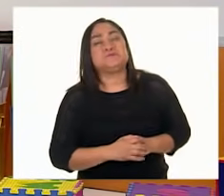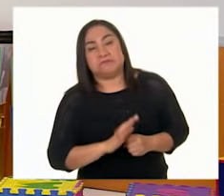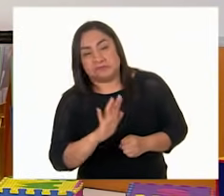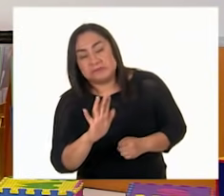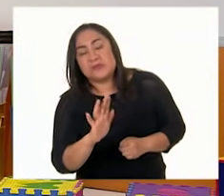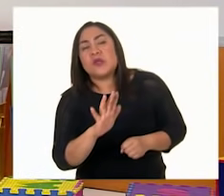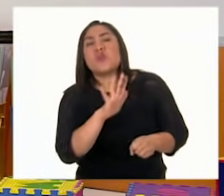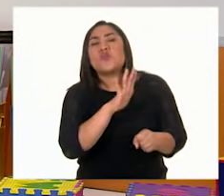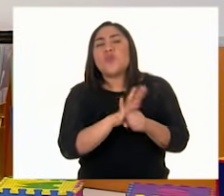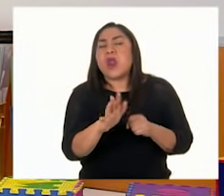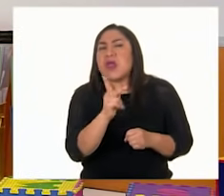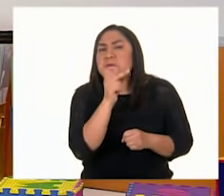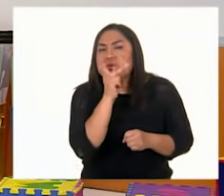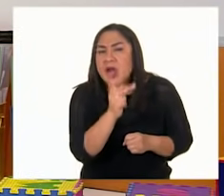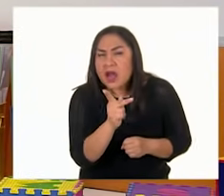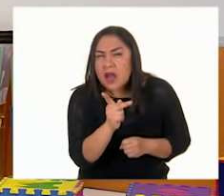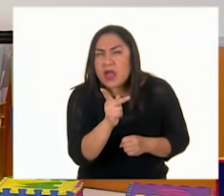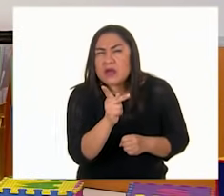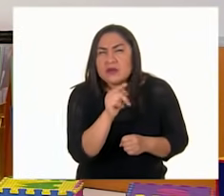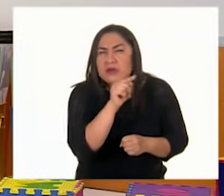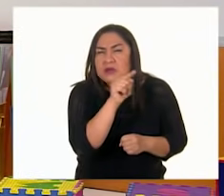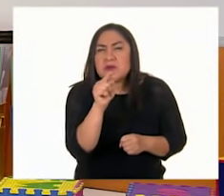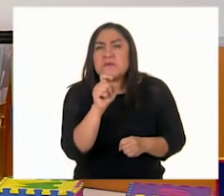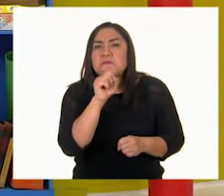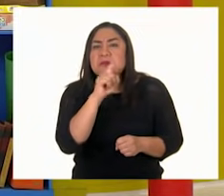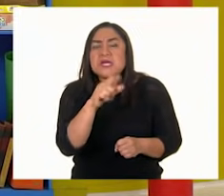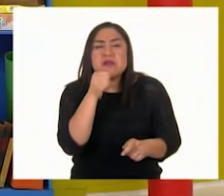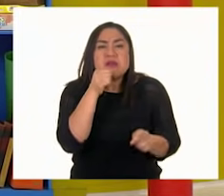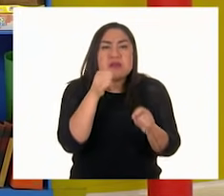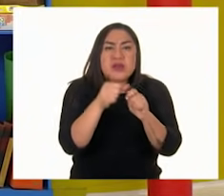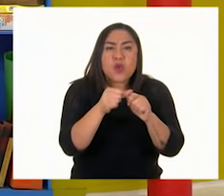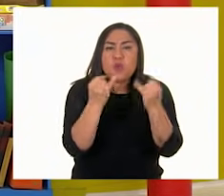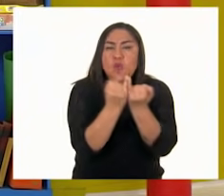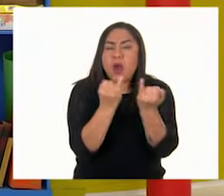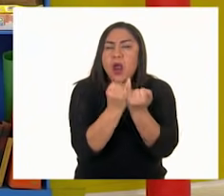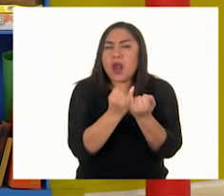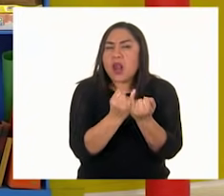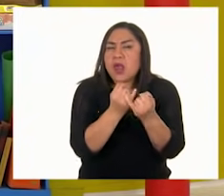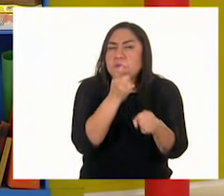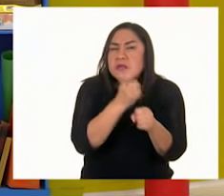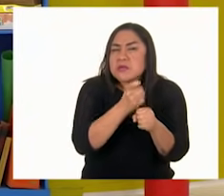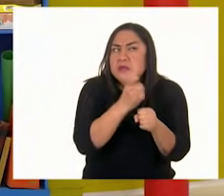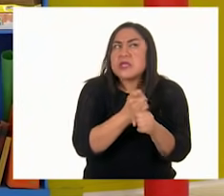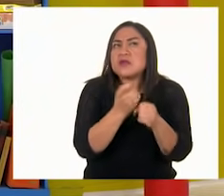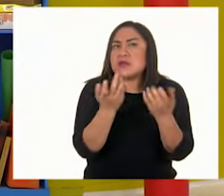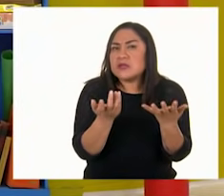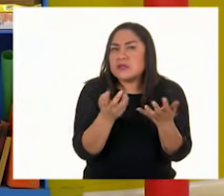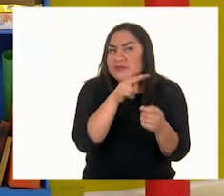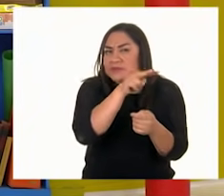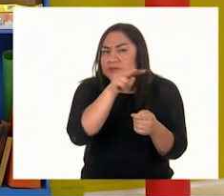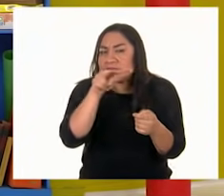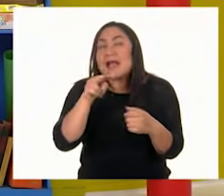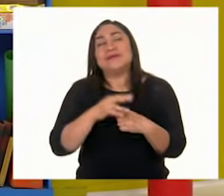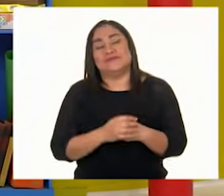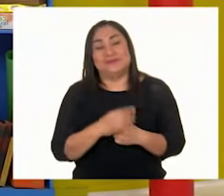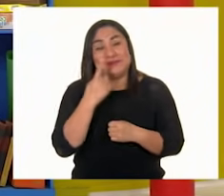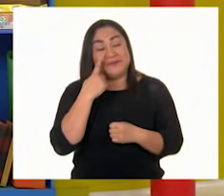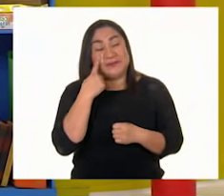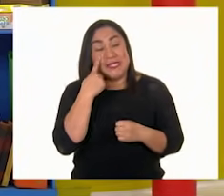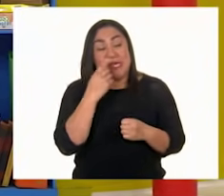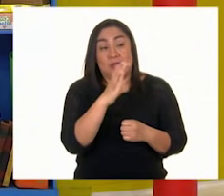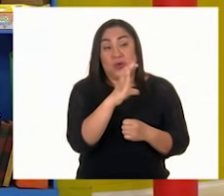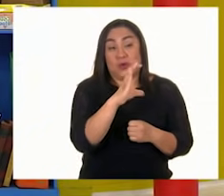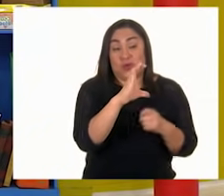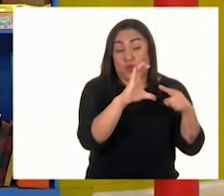palabras empiezan con la misma letra? Ah, muy buena, maestra. Cuentos y